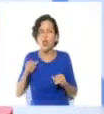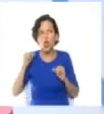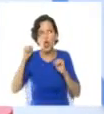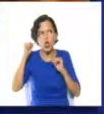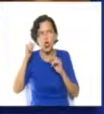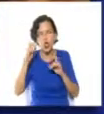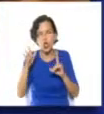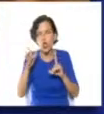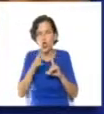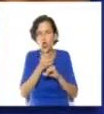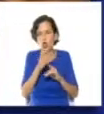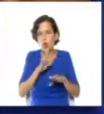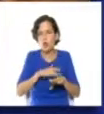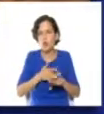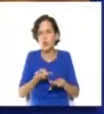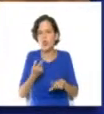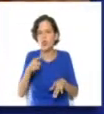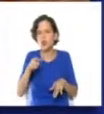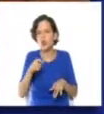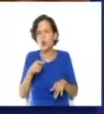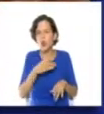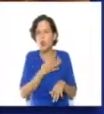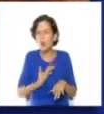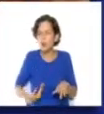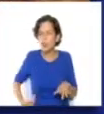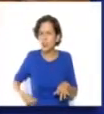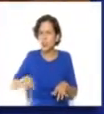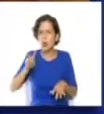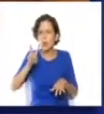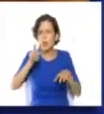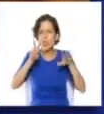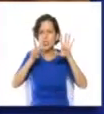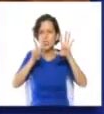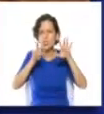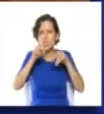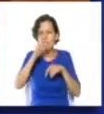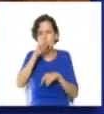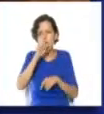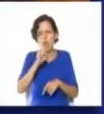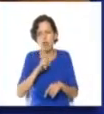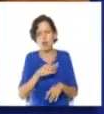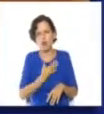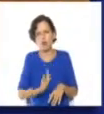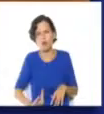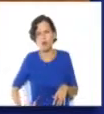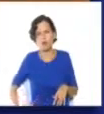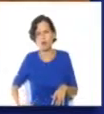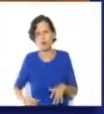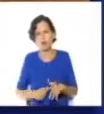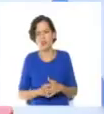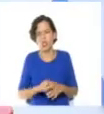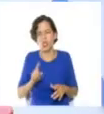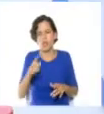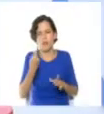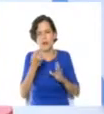duró aproximadamente 27 años en el poder. Y en la primera promulgación de la Constitución, hecha por